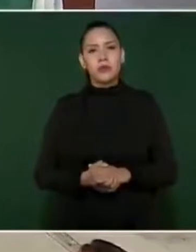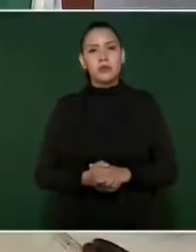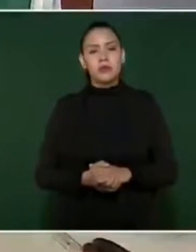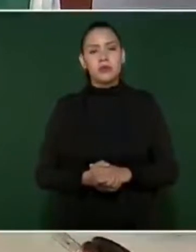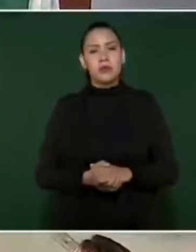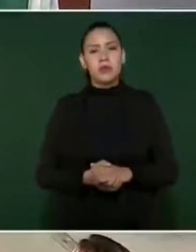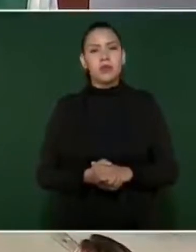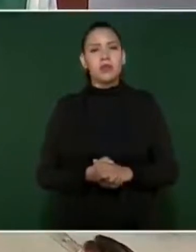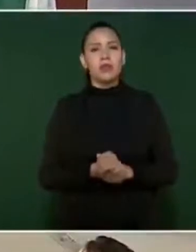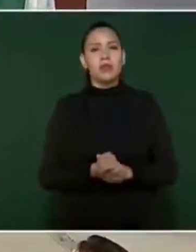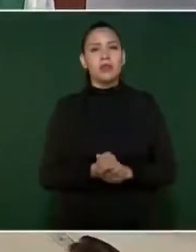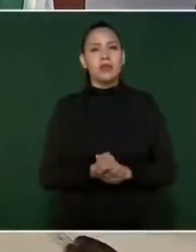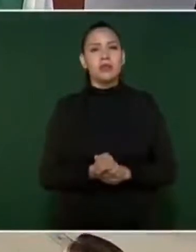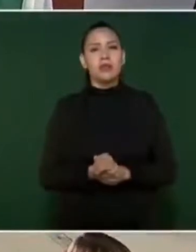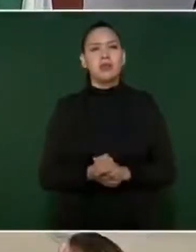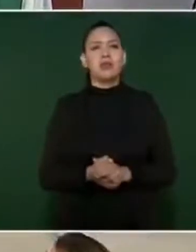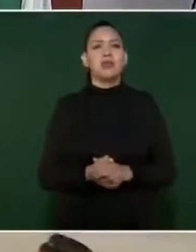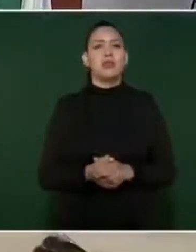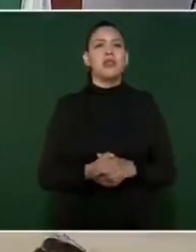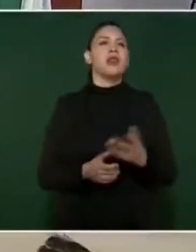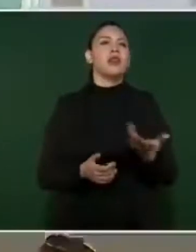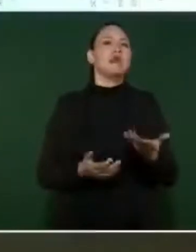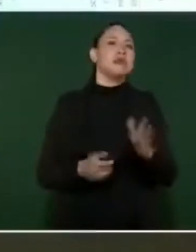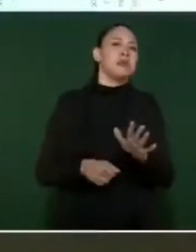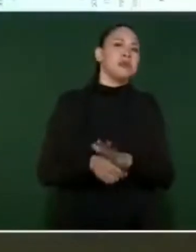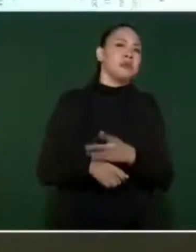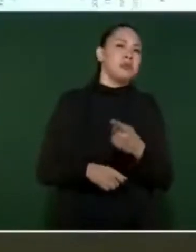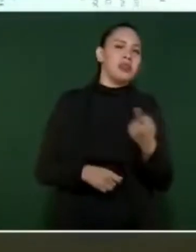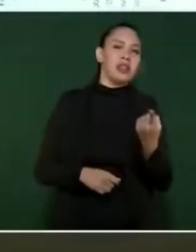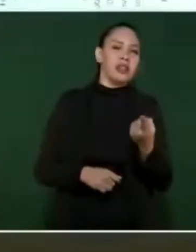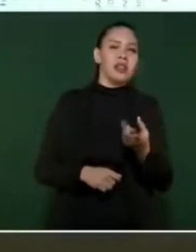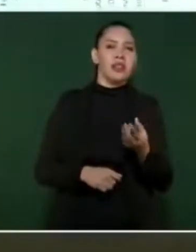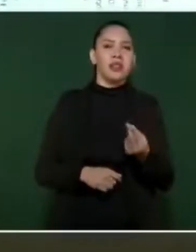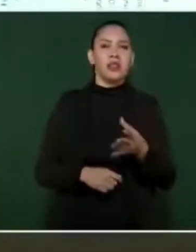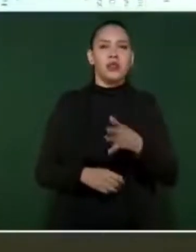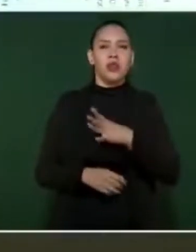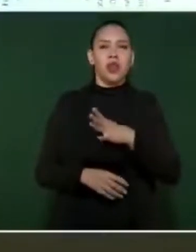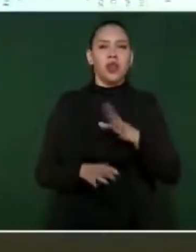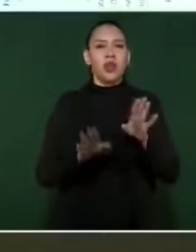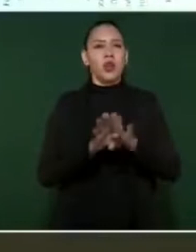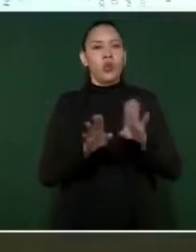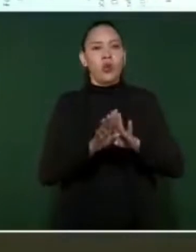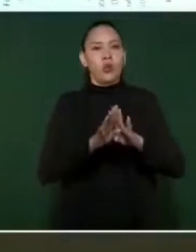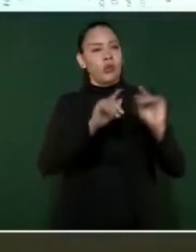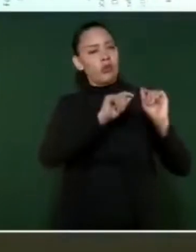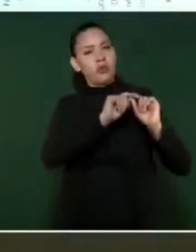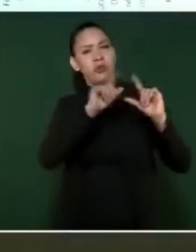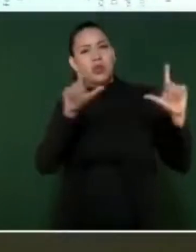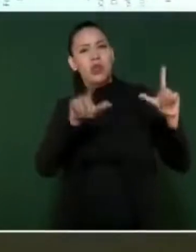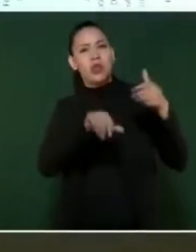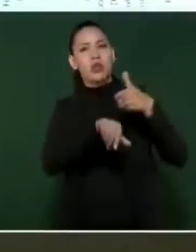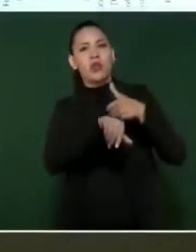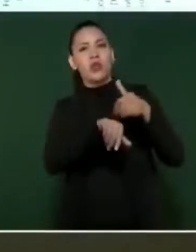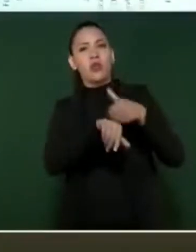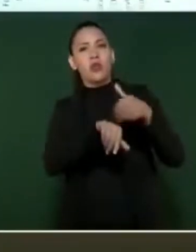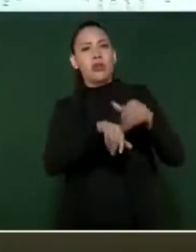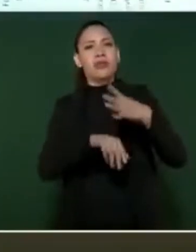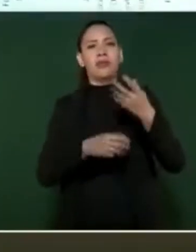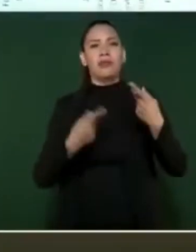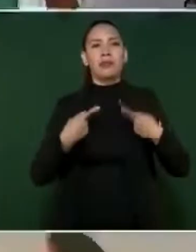¿Por qué no ponen la lámina de el número de elementos que tiene la